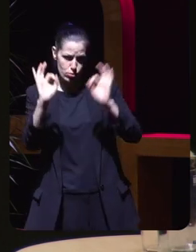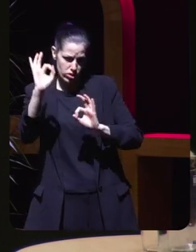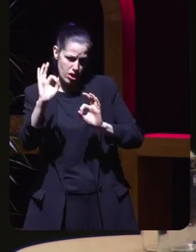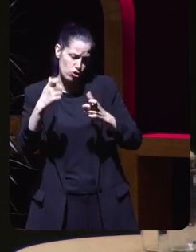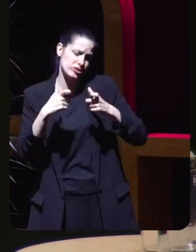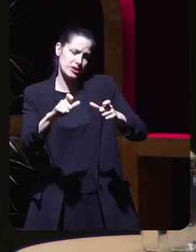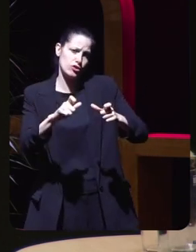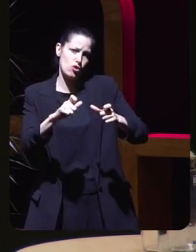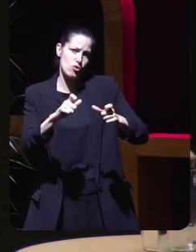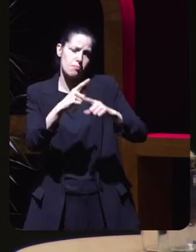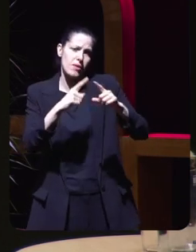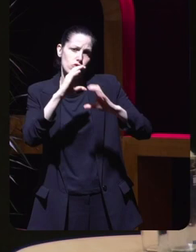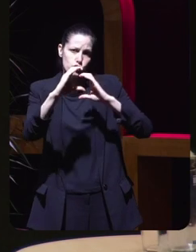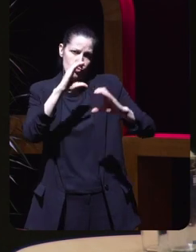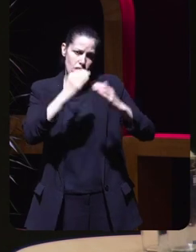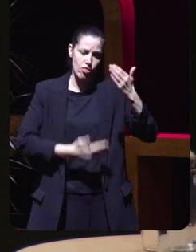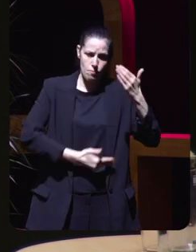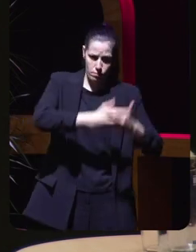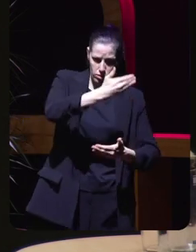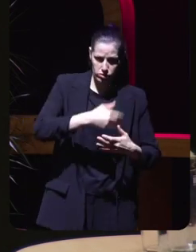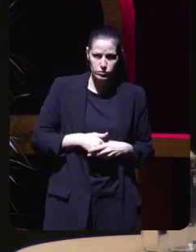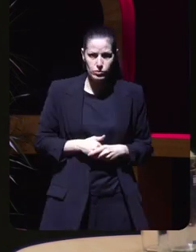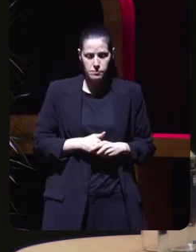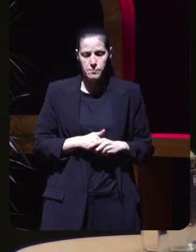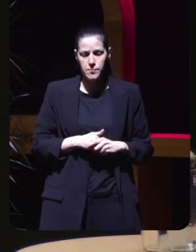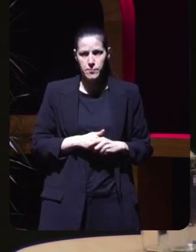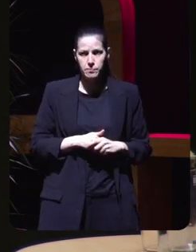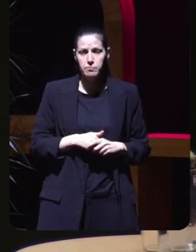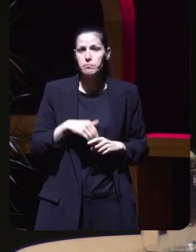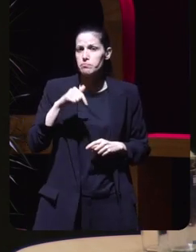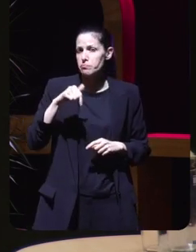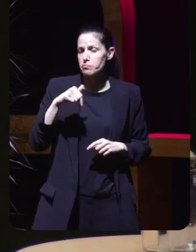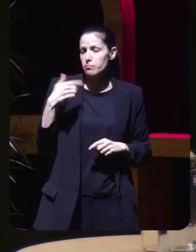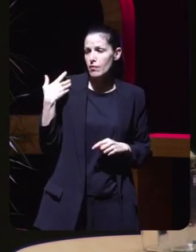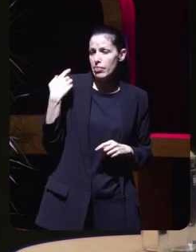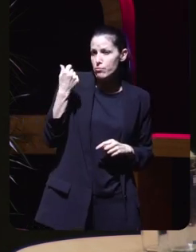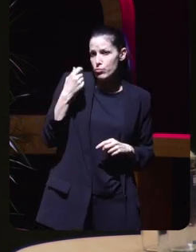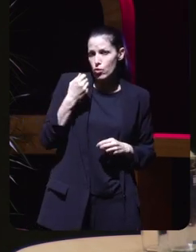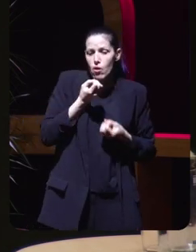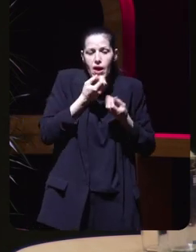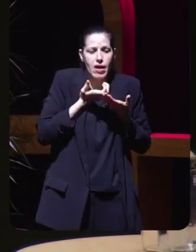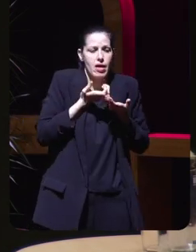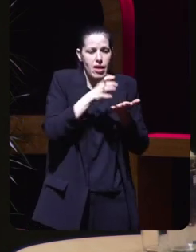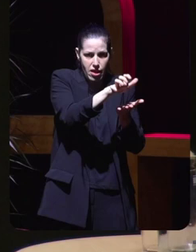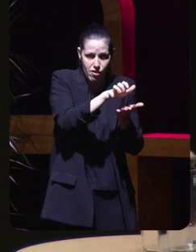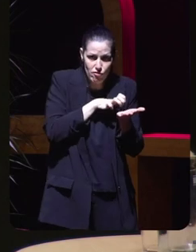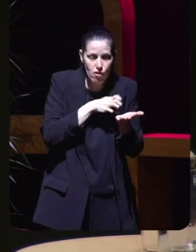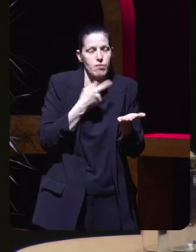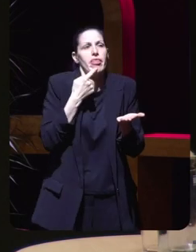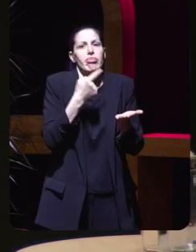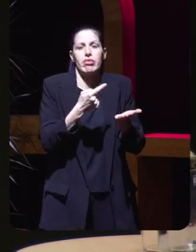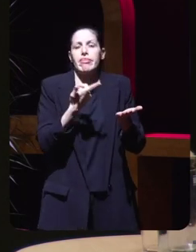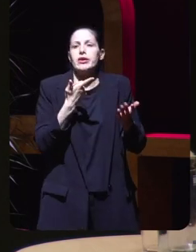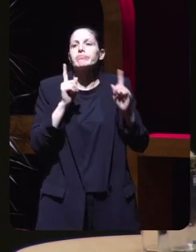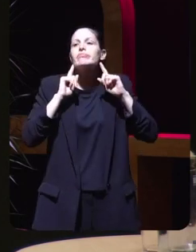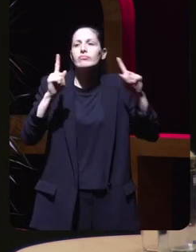de comunicación que sería un oso Yo también me llamaba atención otro día leía un informe que decía que bueno de seguir avanzando Pues